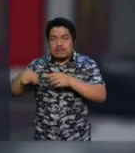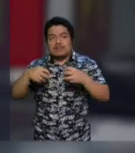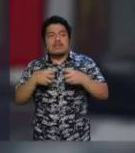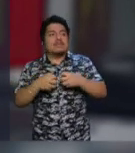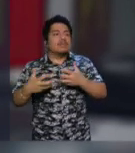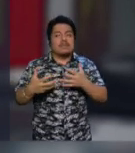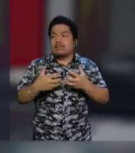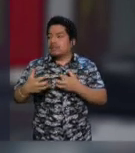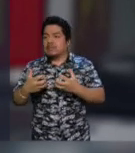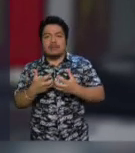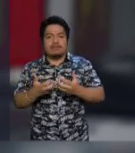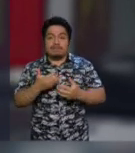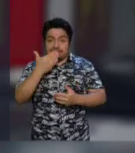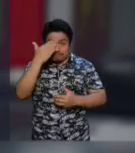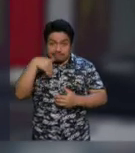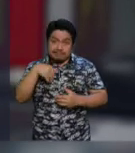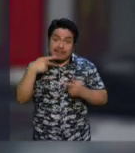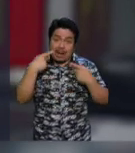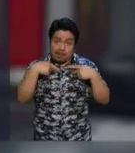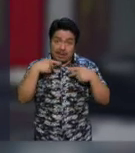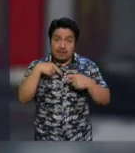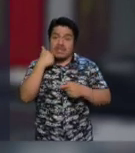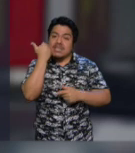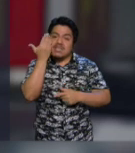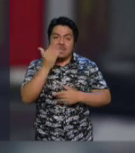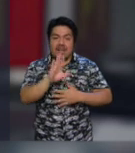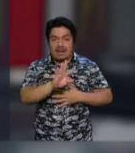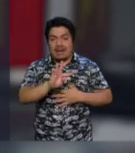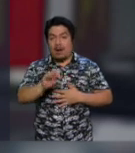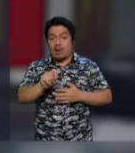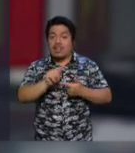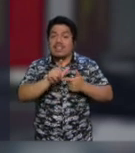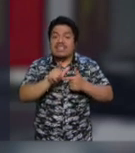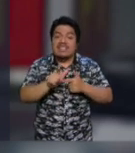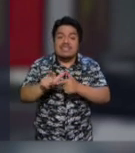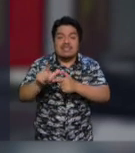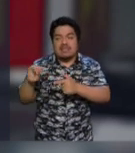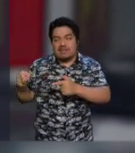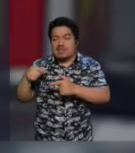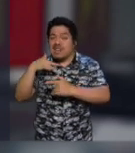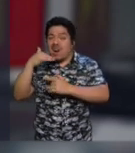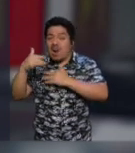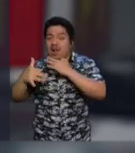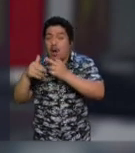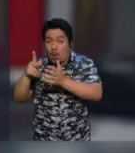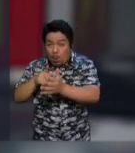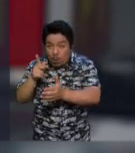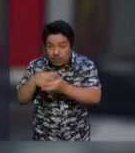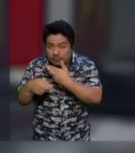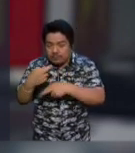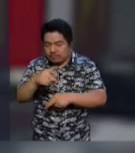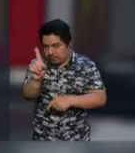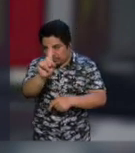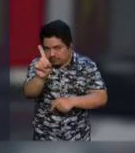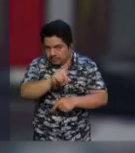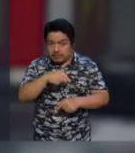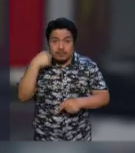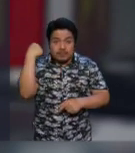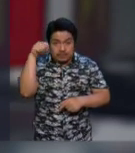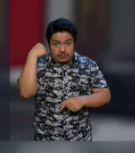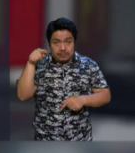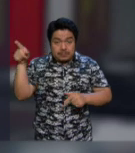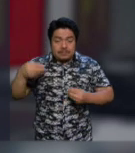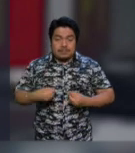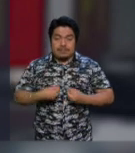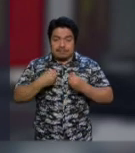desesperada porque, dijo, el pueblo de México quiere que siga la transformación y no que regrese la corrupción. Además, ante los tabasqueños, refrendó el